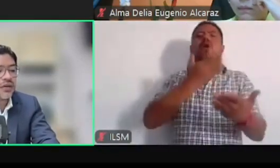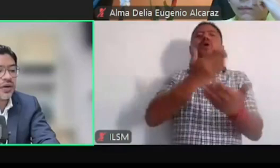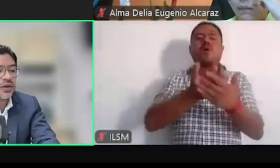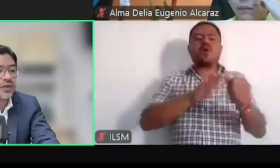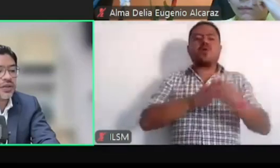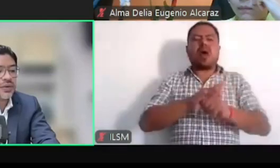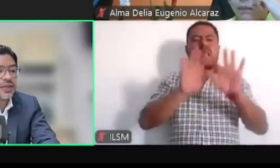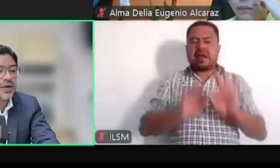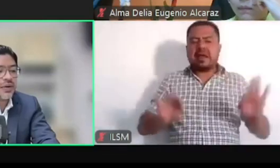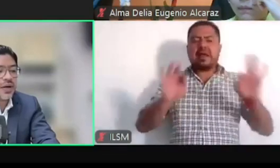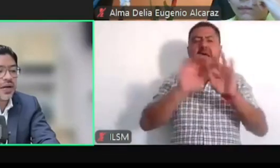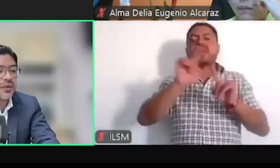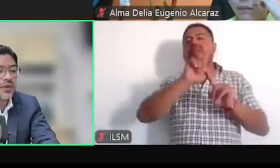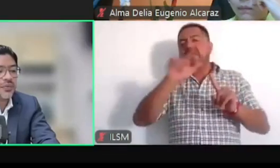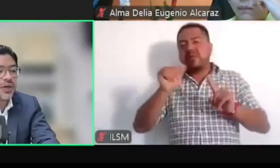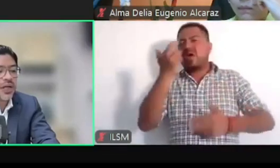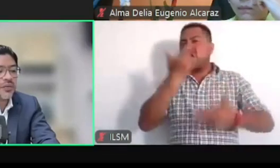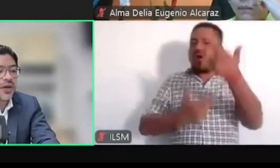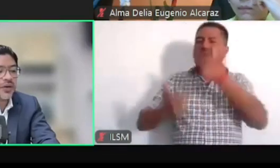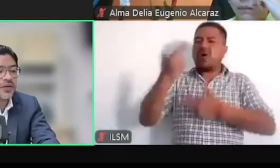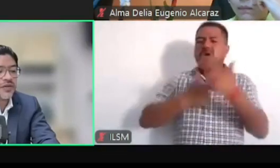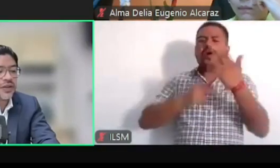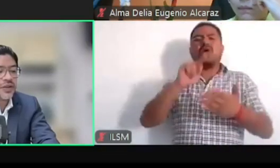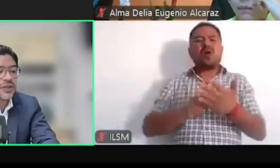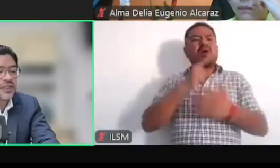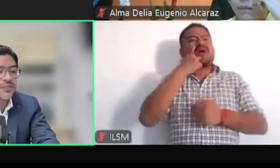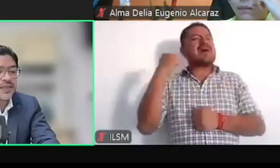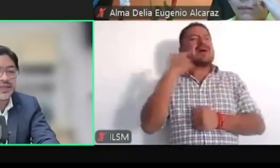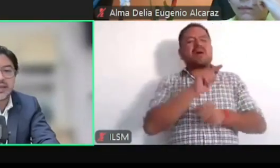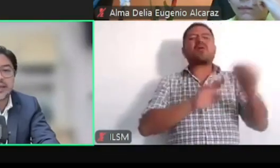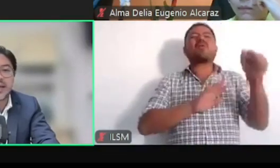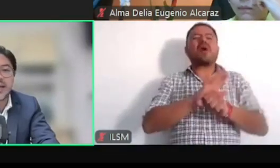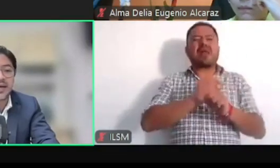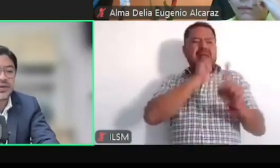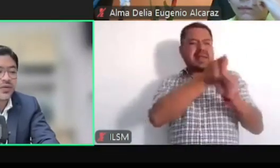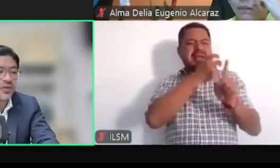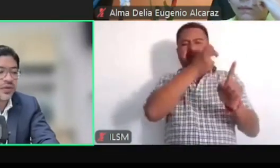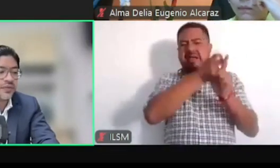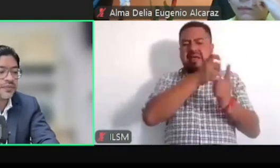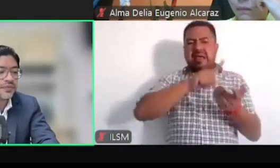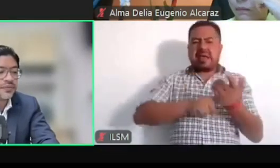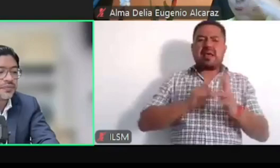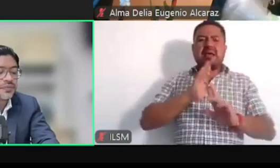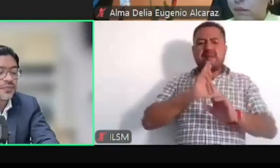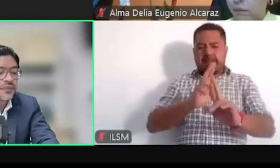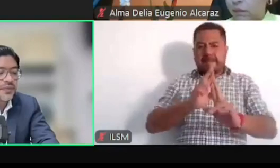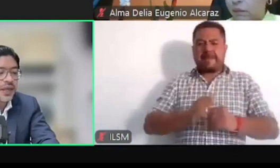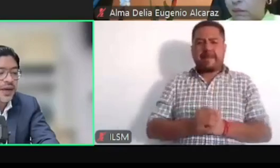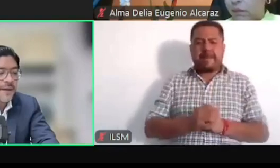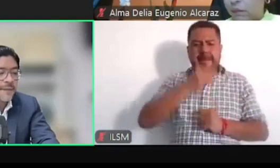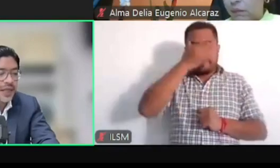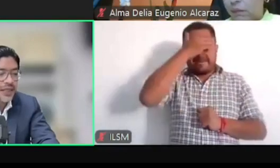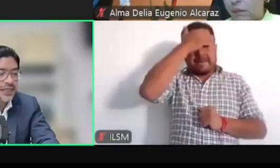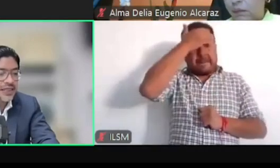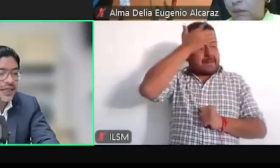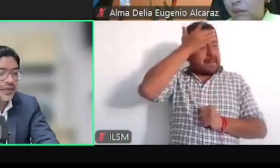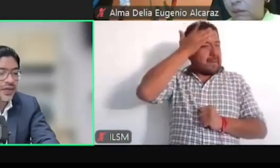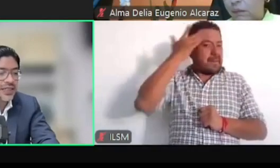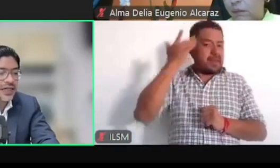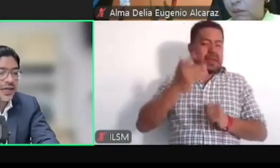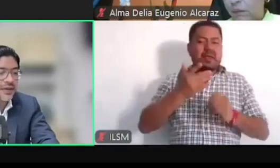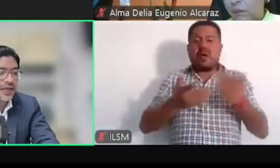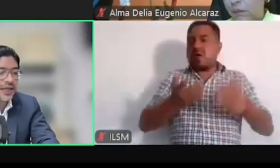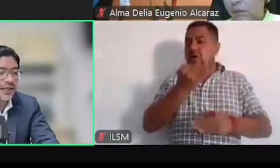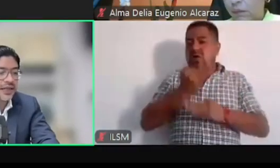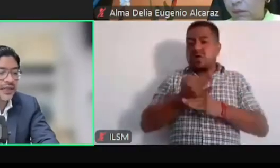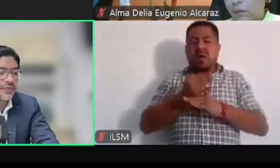fundado y en consecuencia revocar el acuerdo impugnado para los efectos los que se precisan en la resolución en esencia la actora